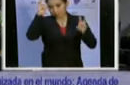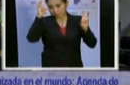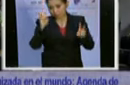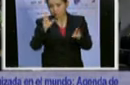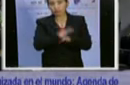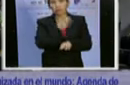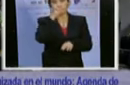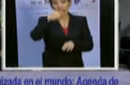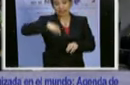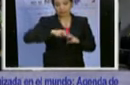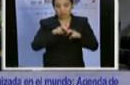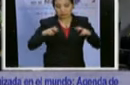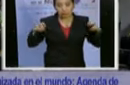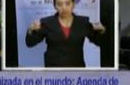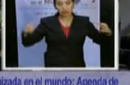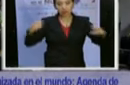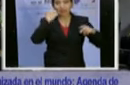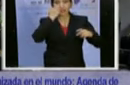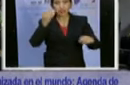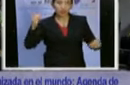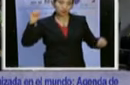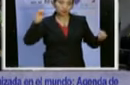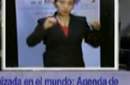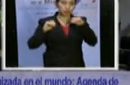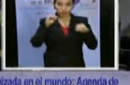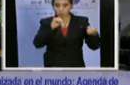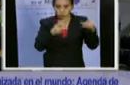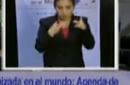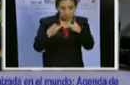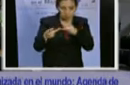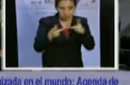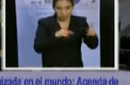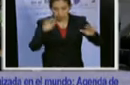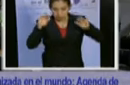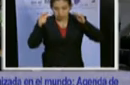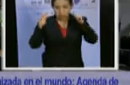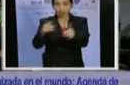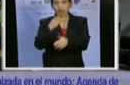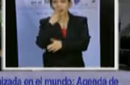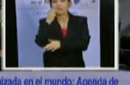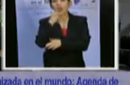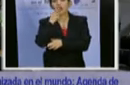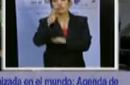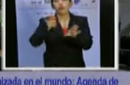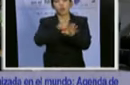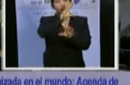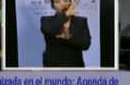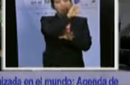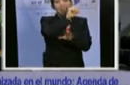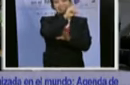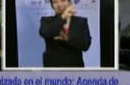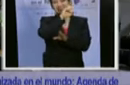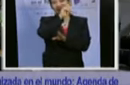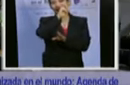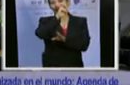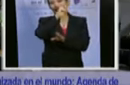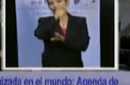por eso esta mesa quisimos hacerla específicamente hablando de cómo la Cancillería hoy se ha